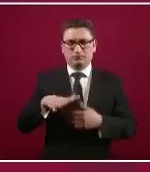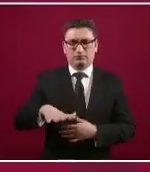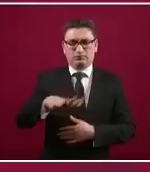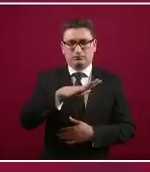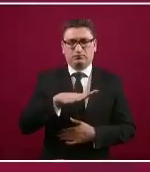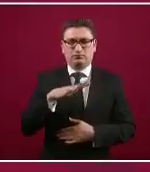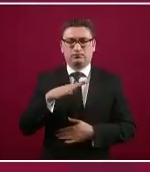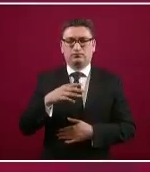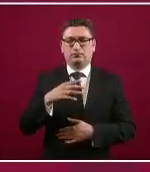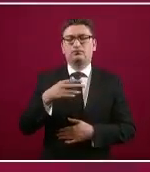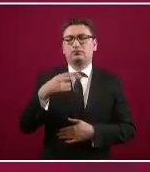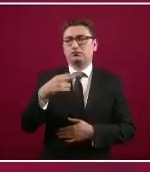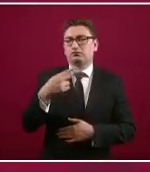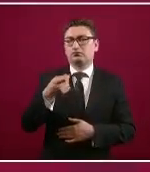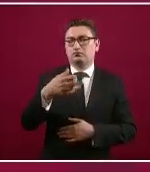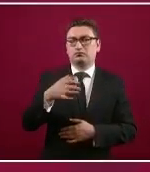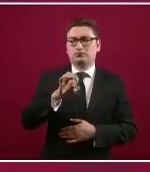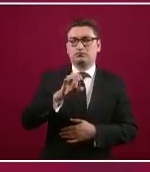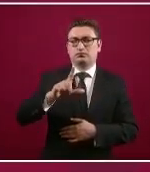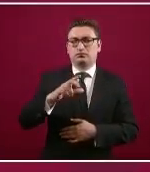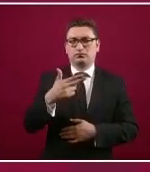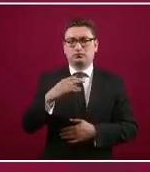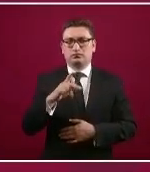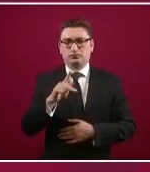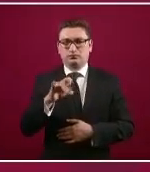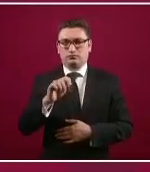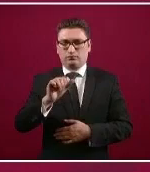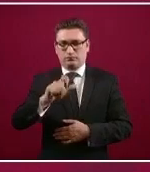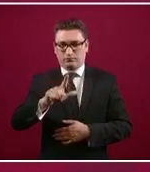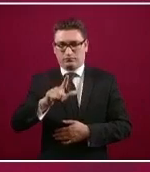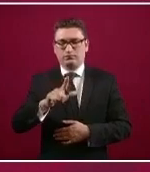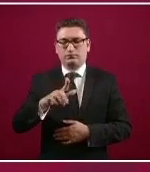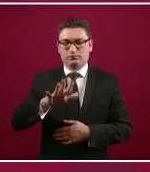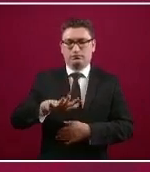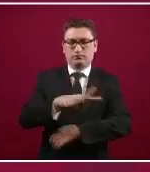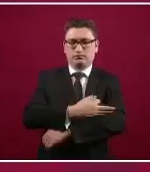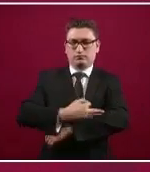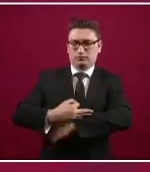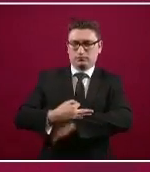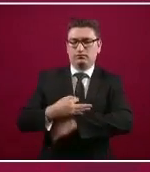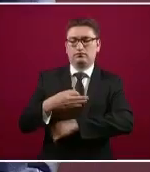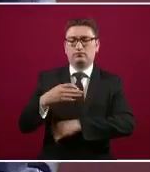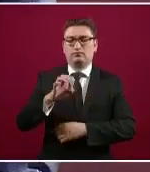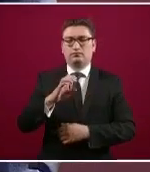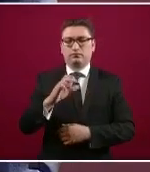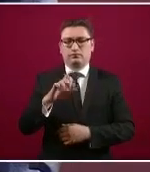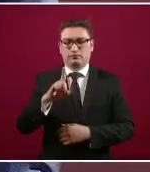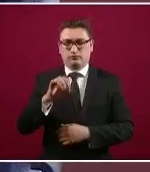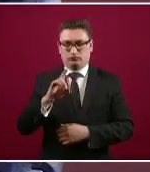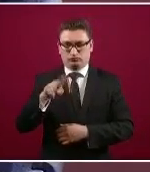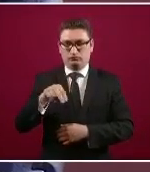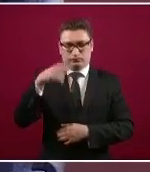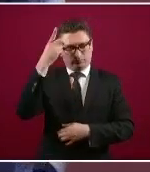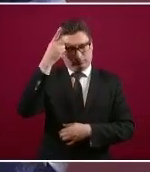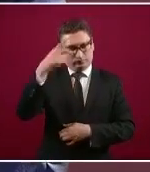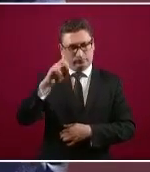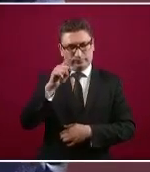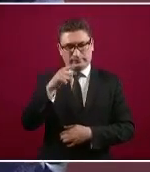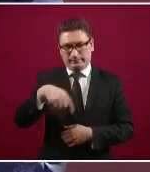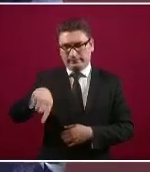llamaba El Hospital, de la familia Escandón, y esa